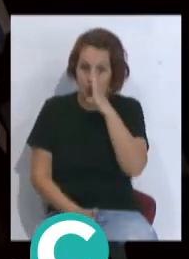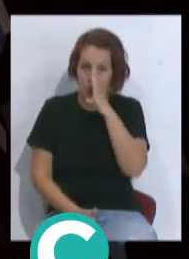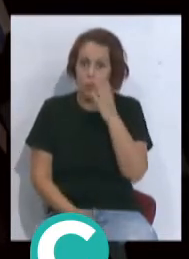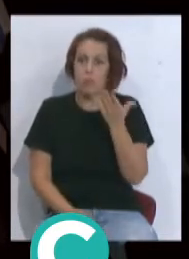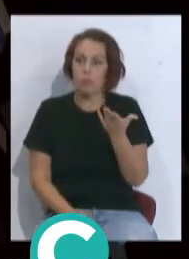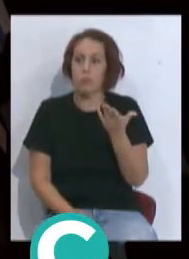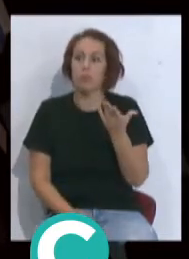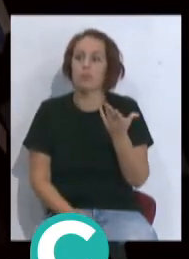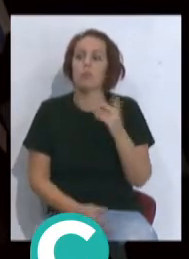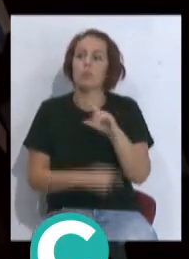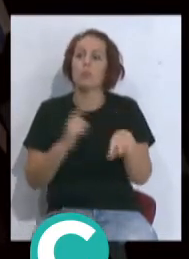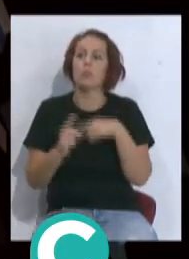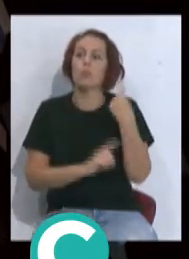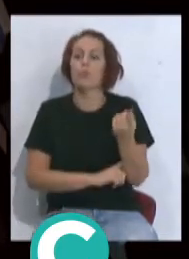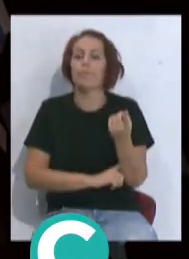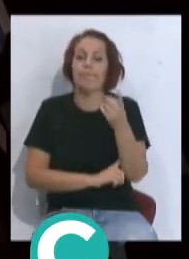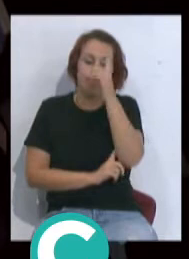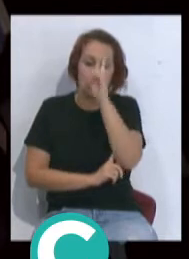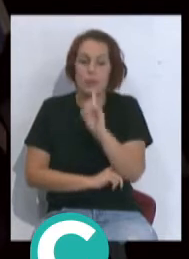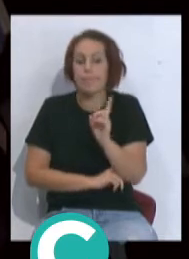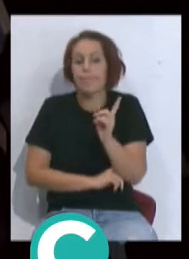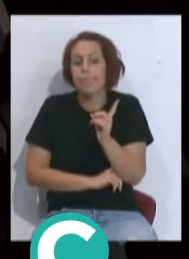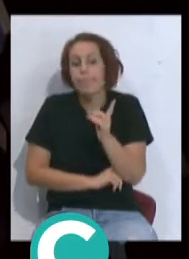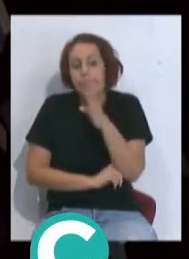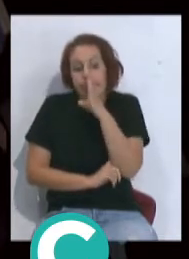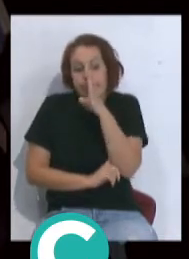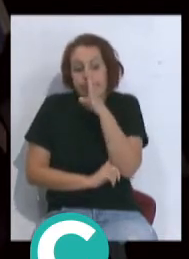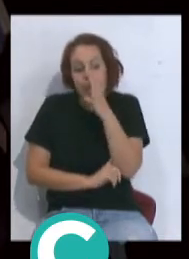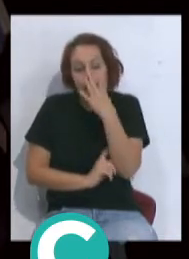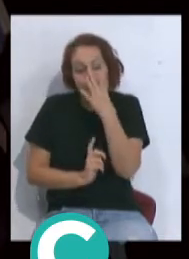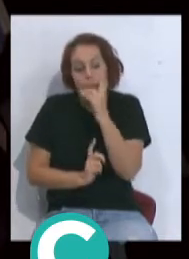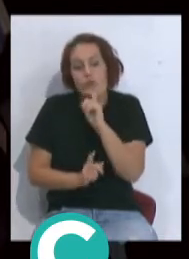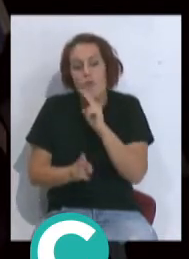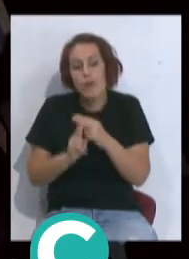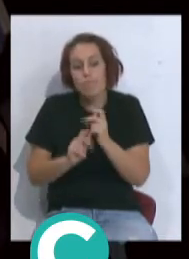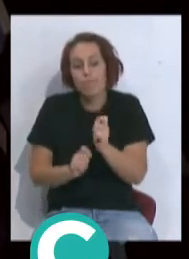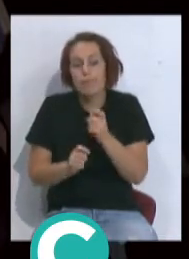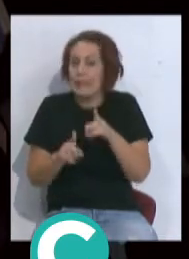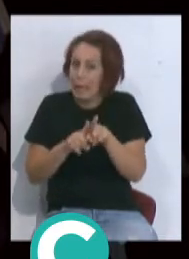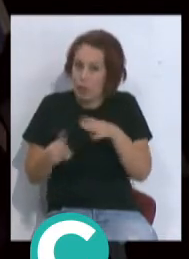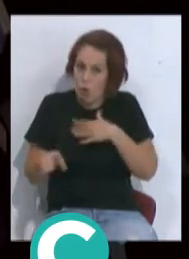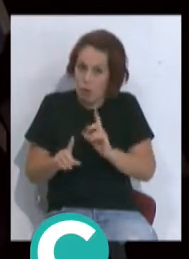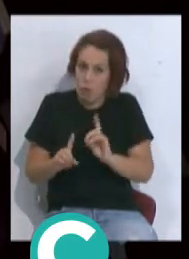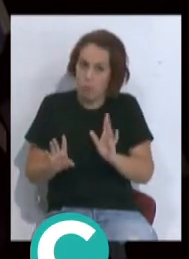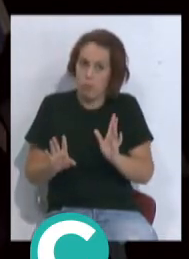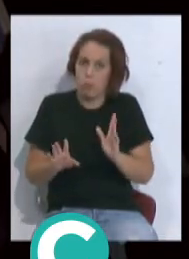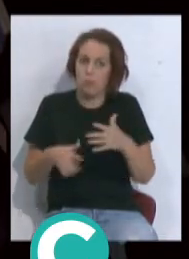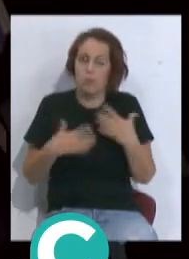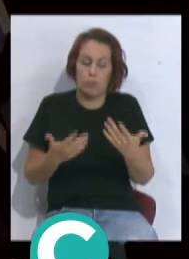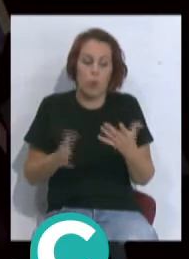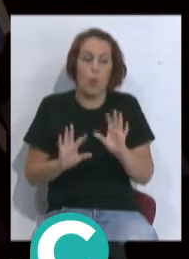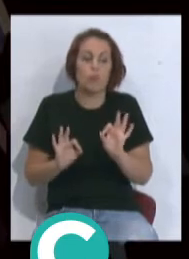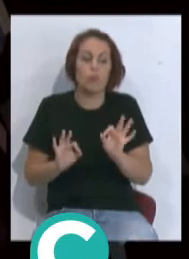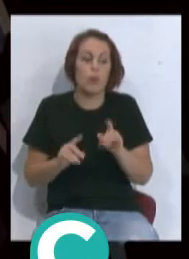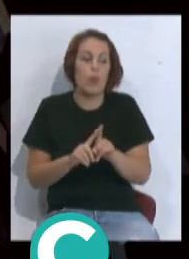habitual. Lo que pueda haber después, no sé. Llamarle carnaval, no lo quiero criticar, ¿eh? No quiero que parezca como algo peyorativo, ni decir